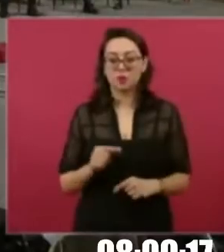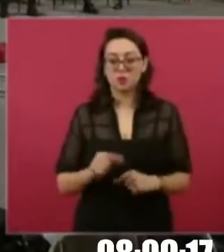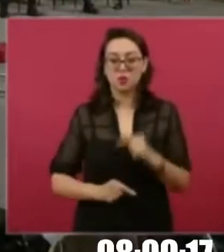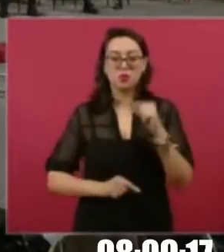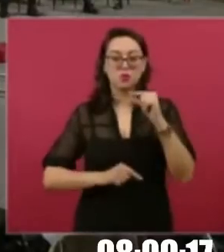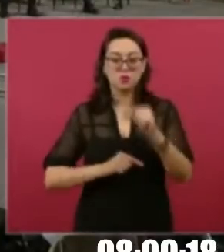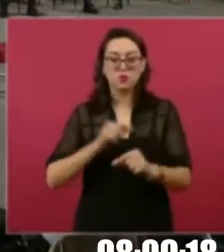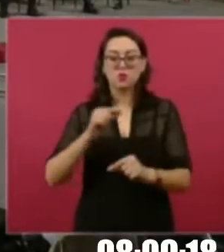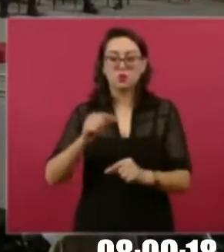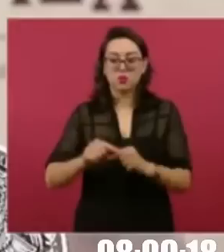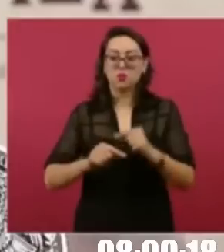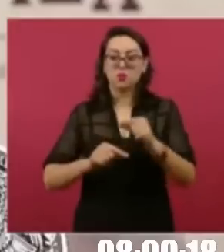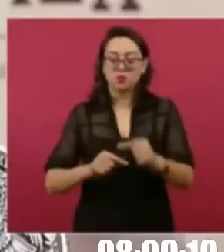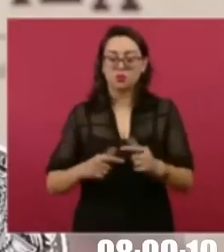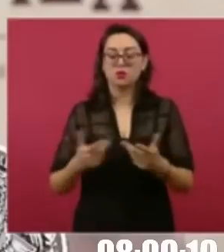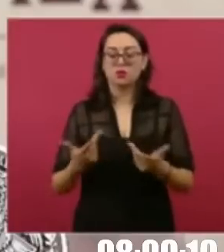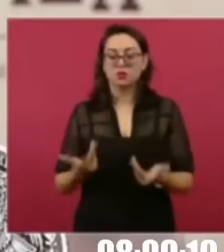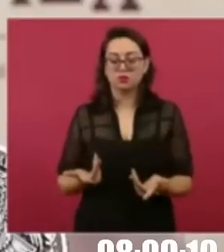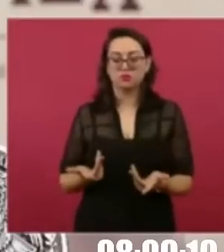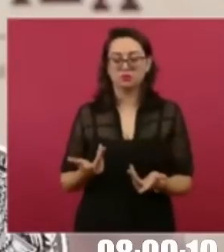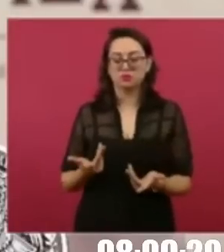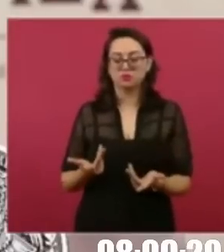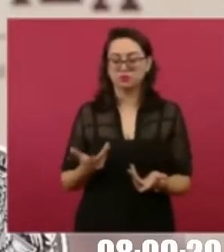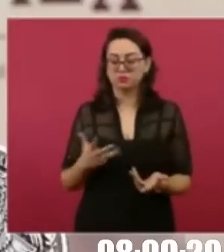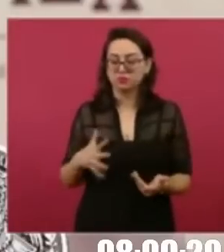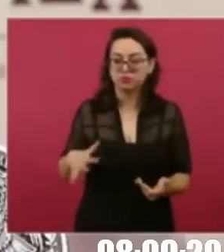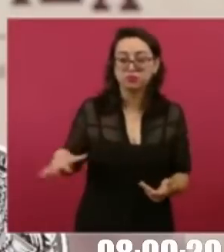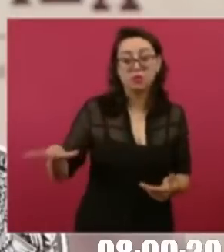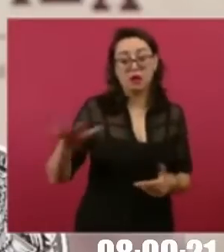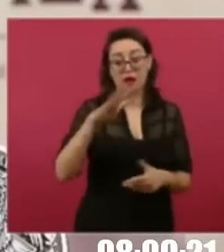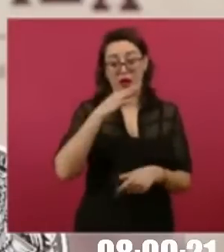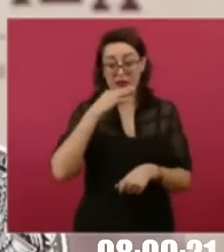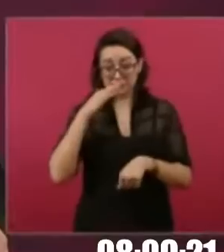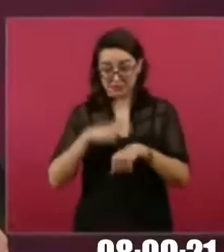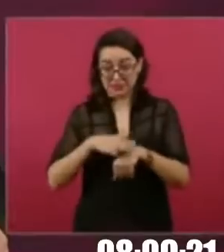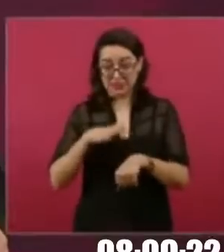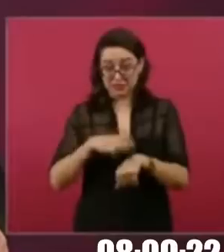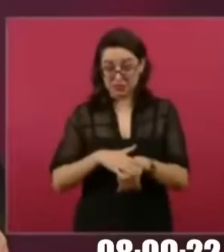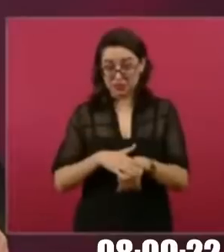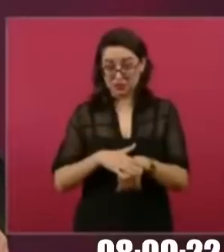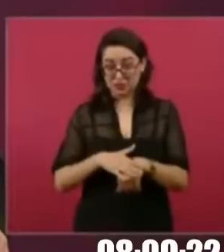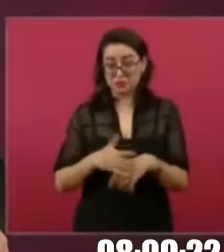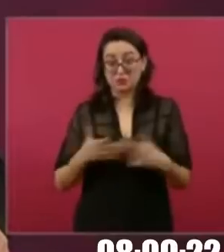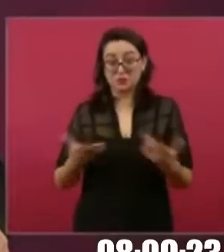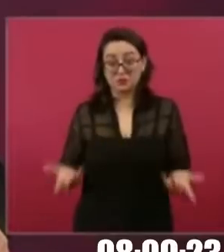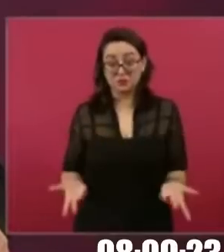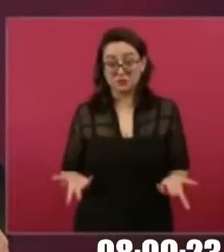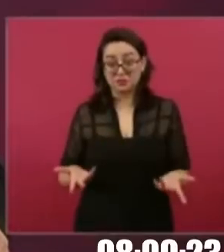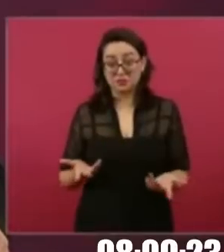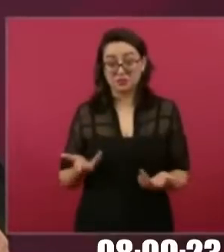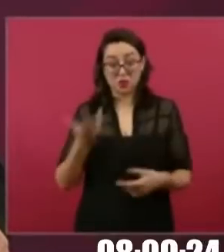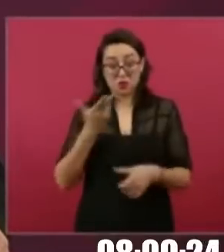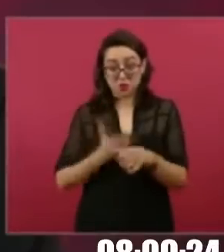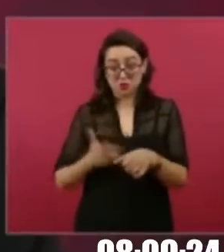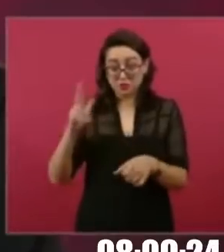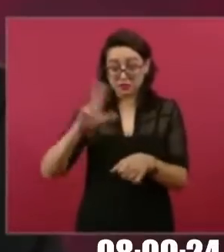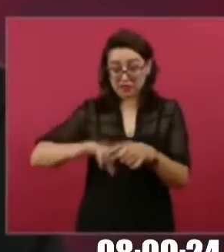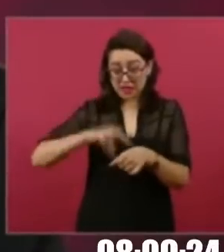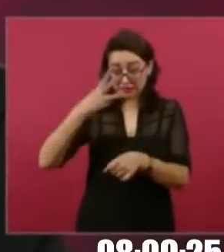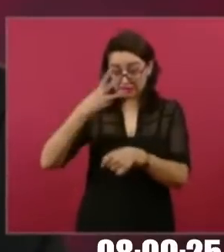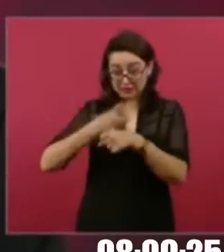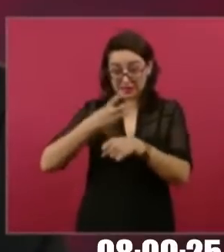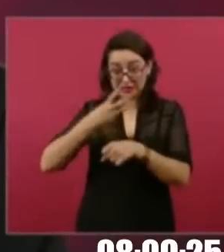sistema de salud va fortalecido para que el pueblo de México sepa nosotros no contamos con un hospital de Tercer nivel